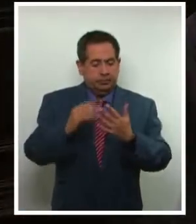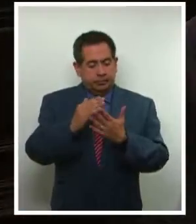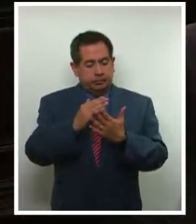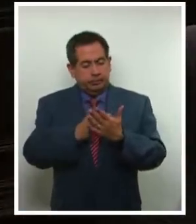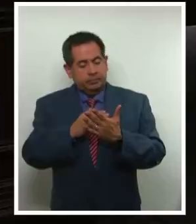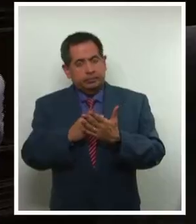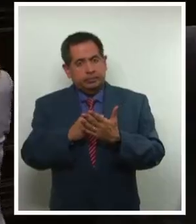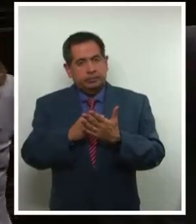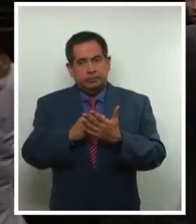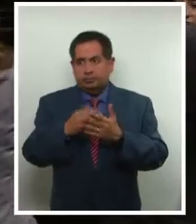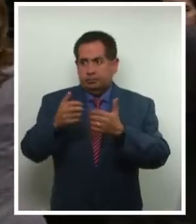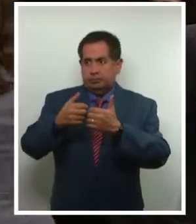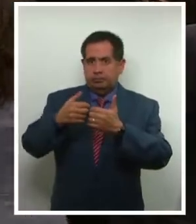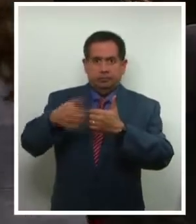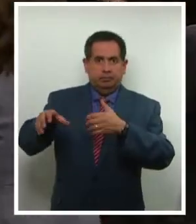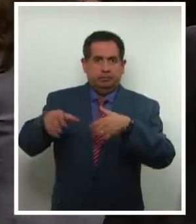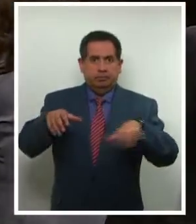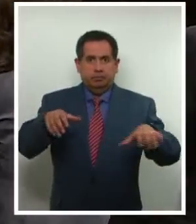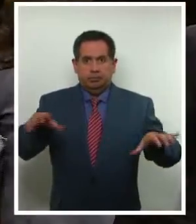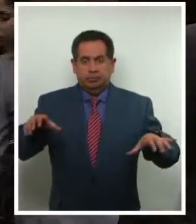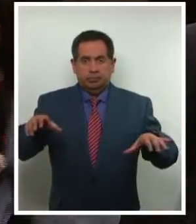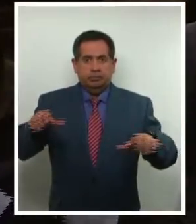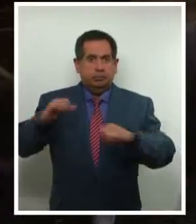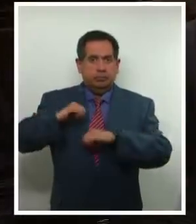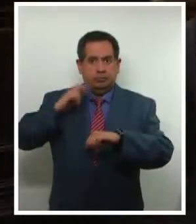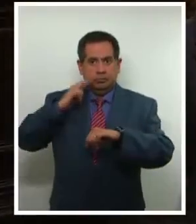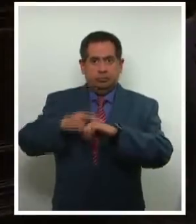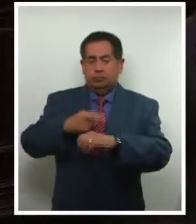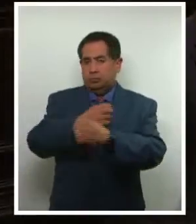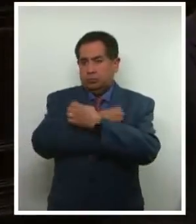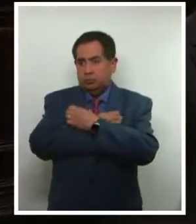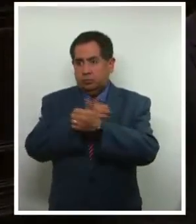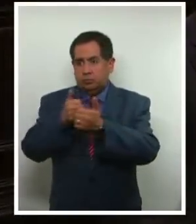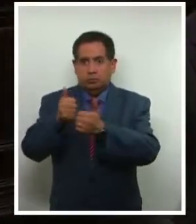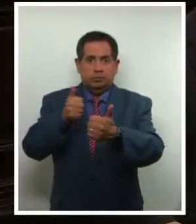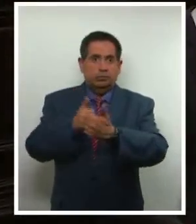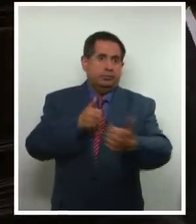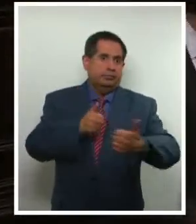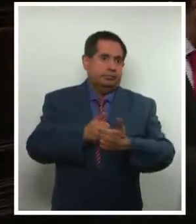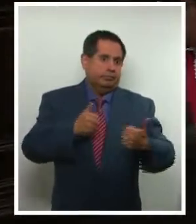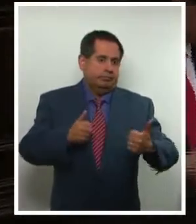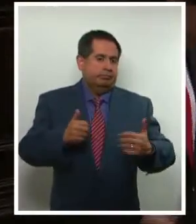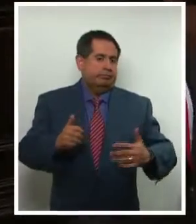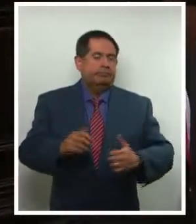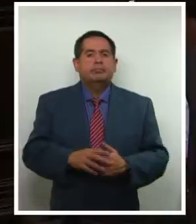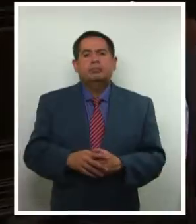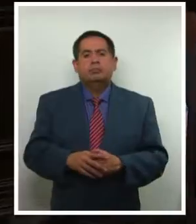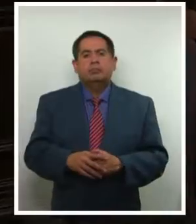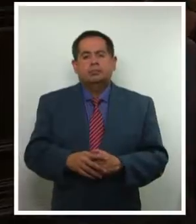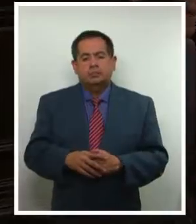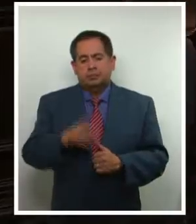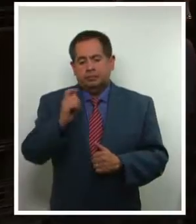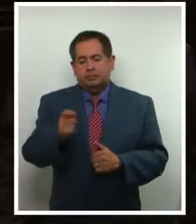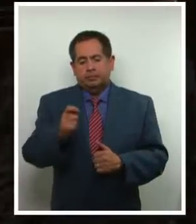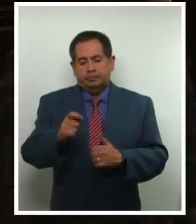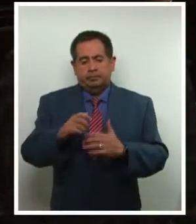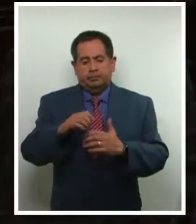la descentralización de los servicios educativos. En este momento se